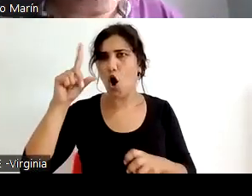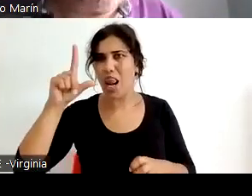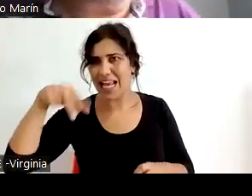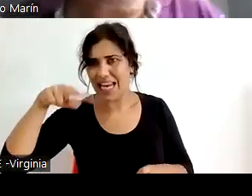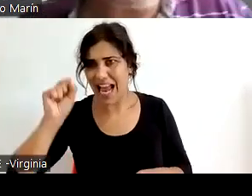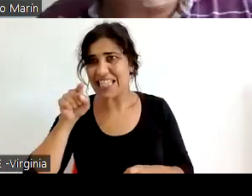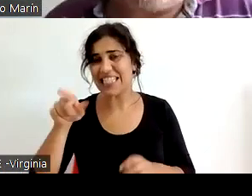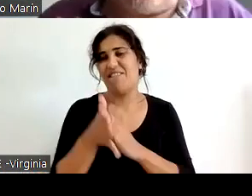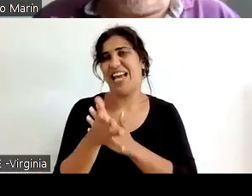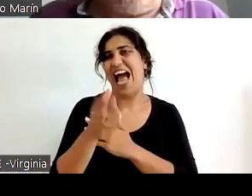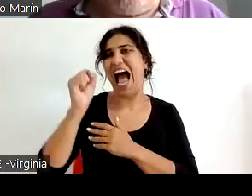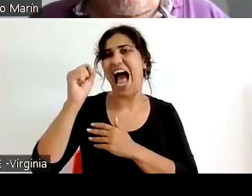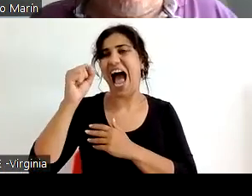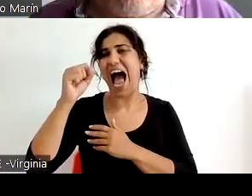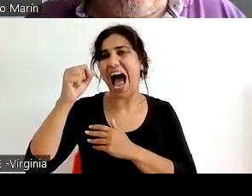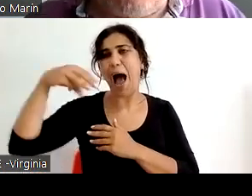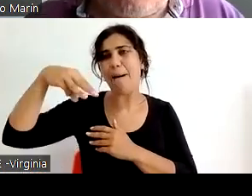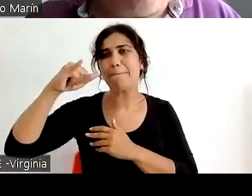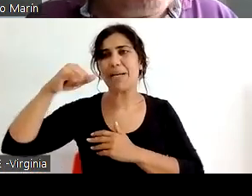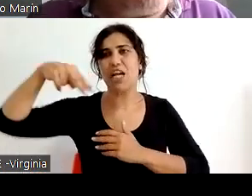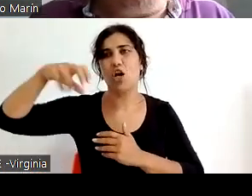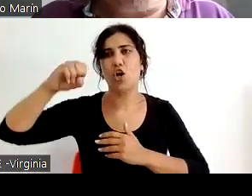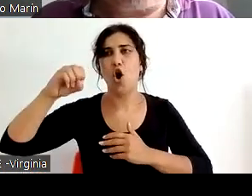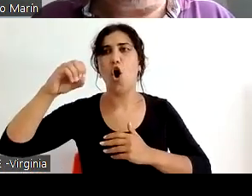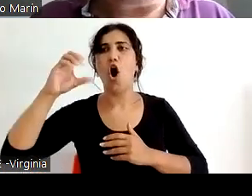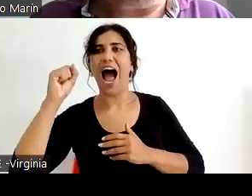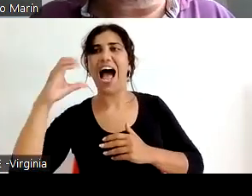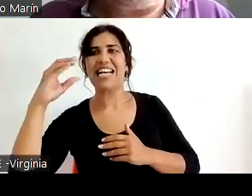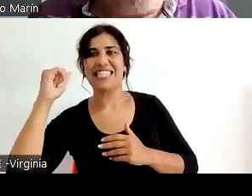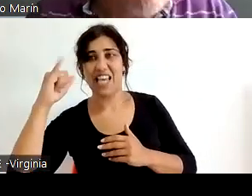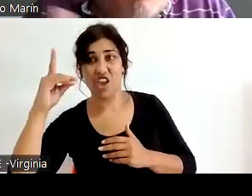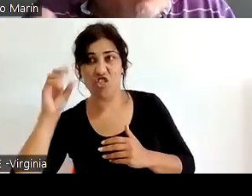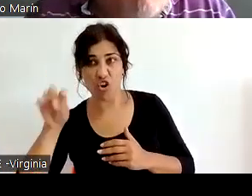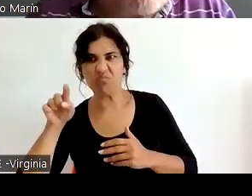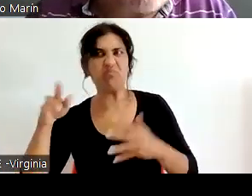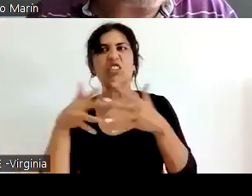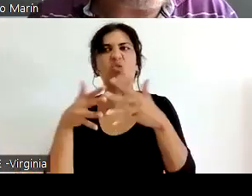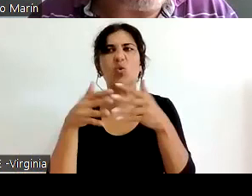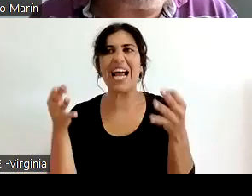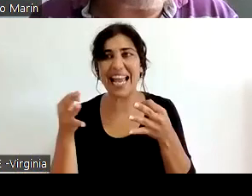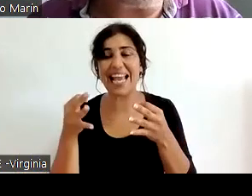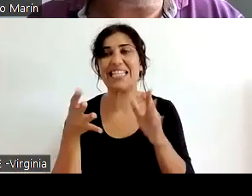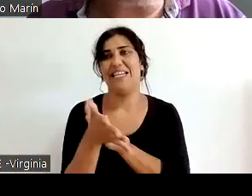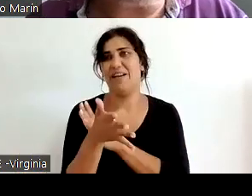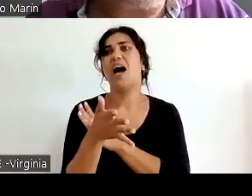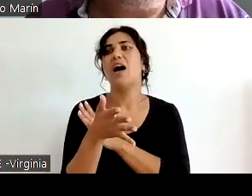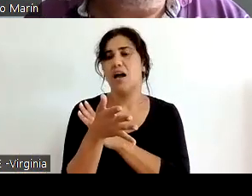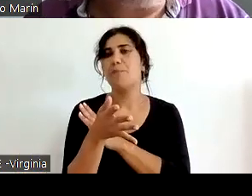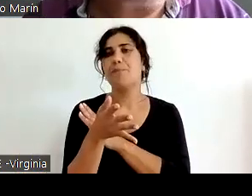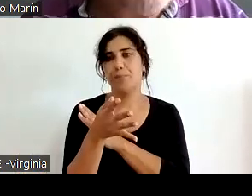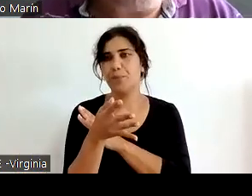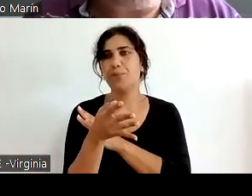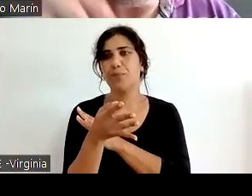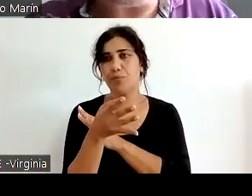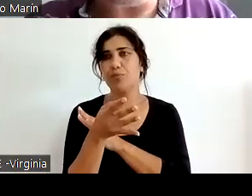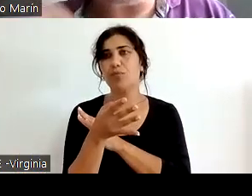es un aminoácido, ya os lo diré, es una estructura aminoacídica, o sea,